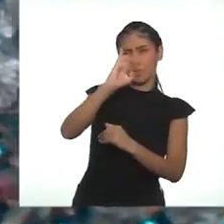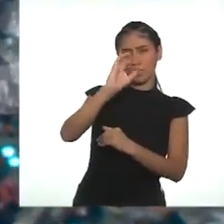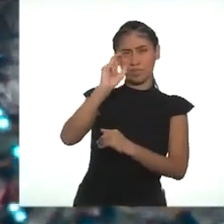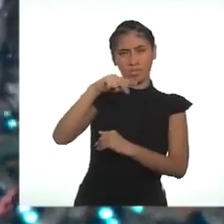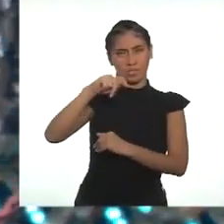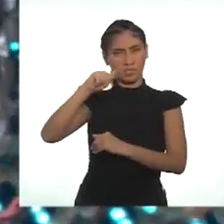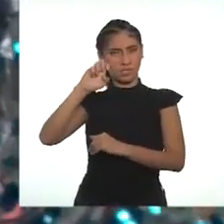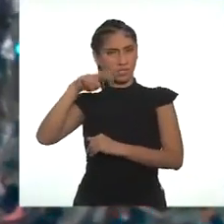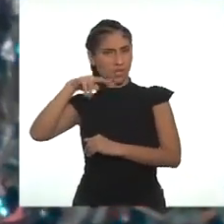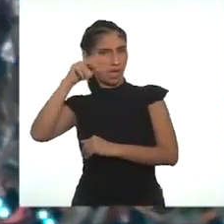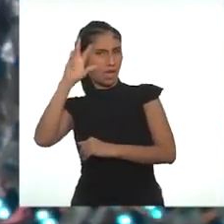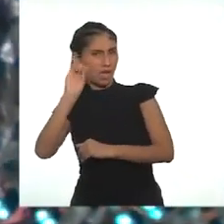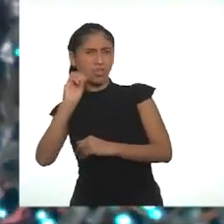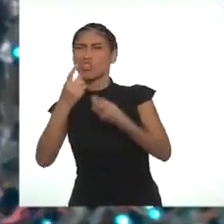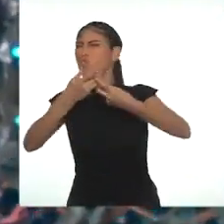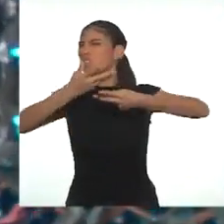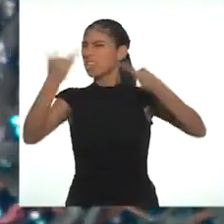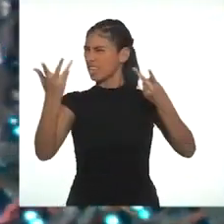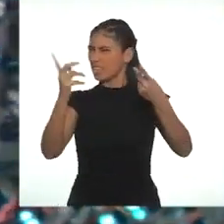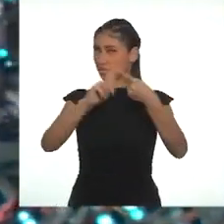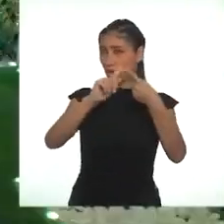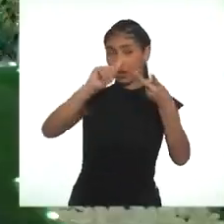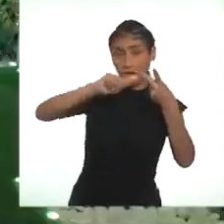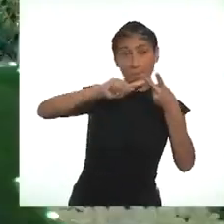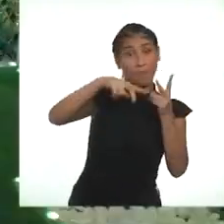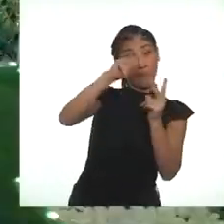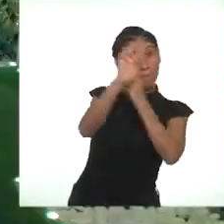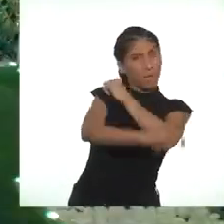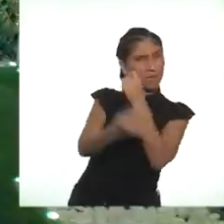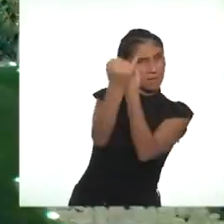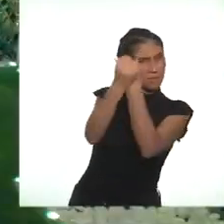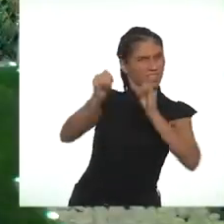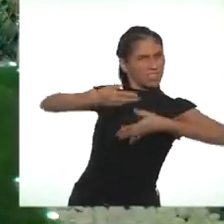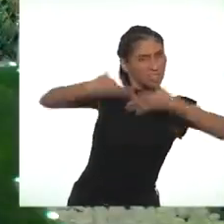qué significa ser un país independiente.